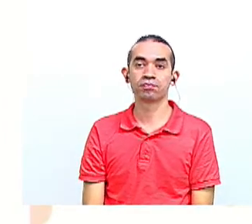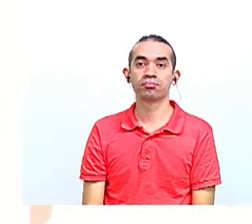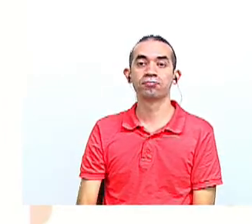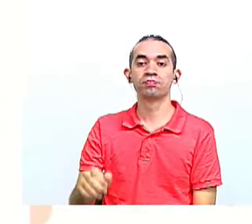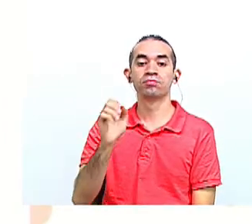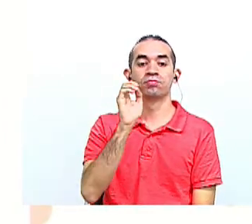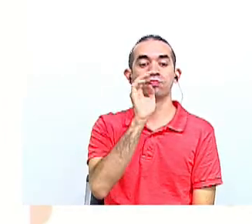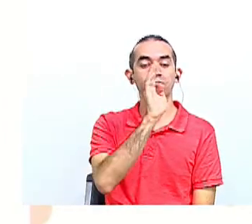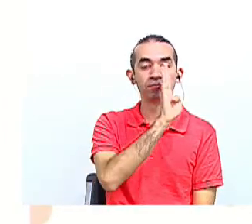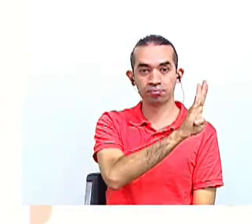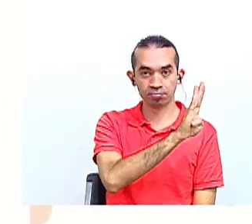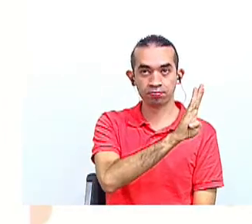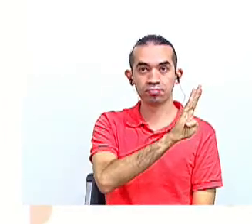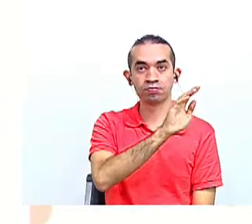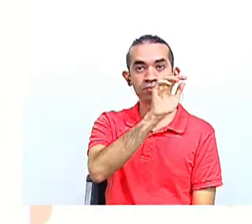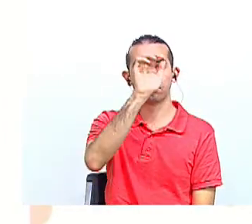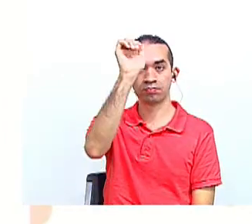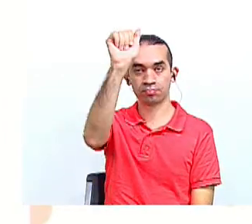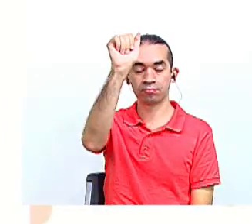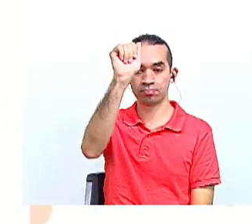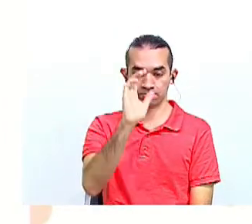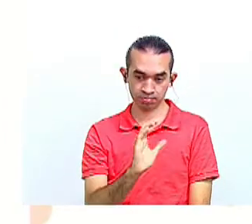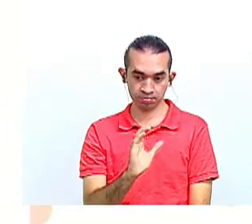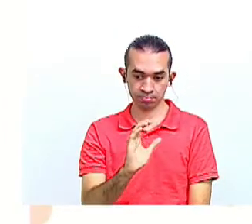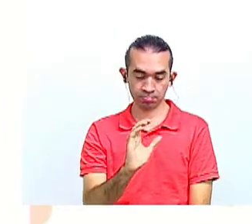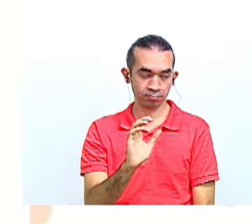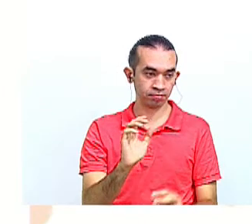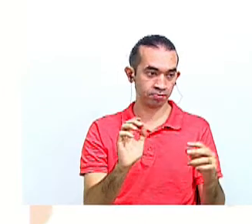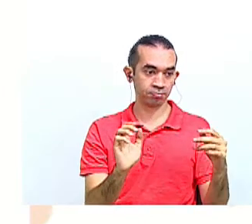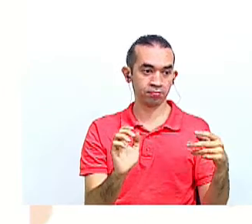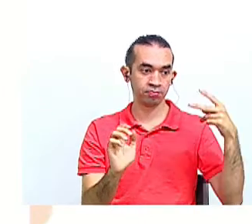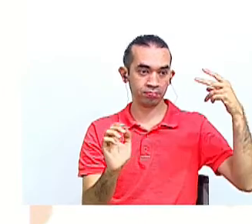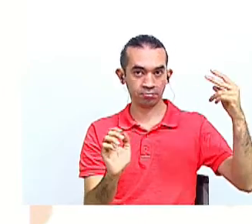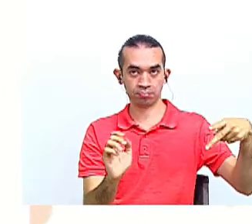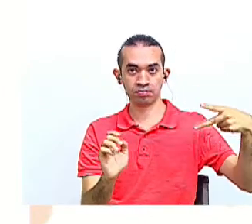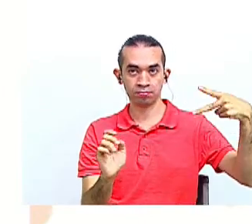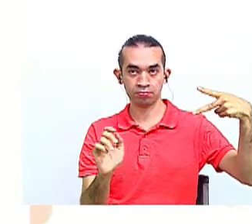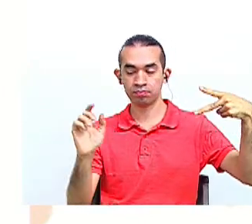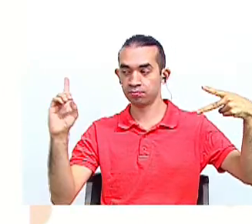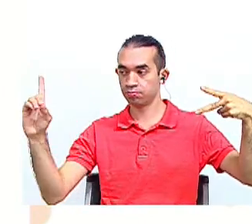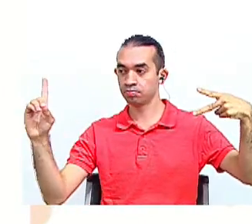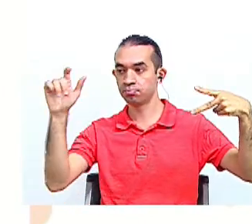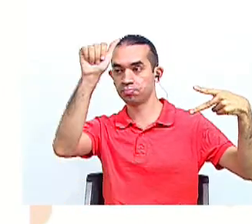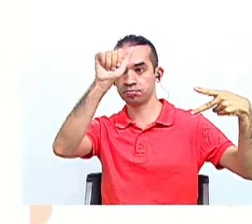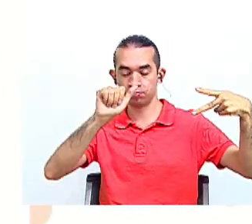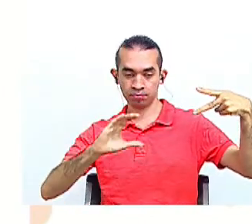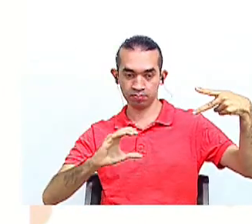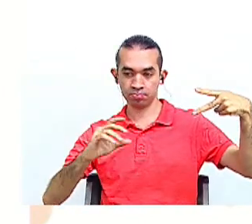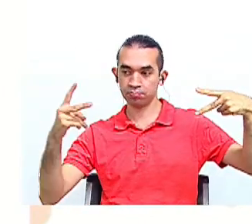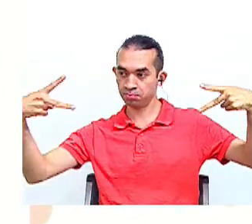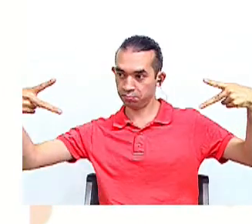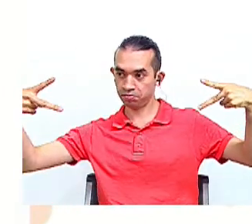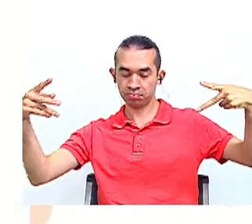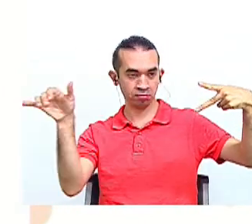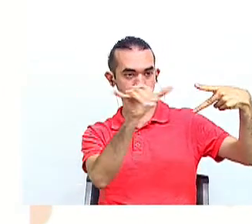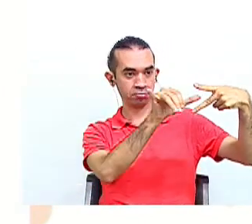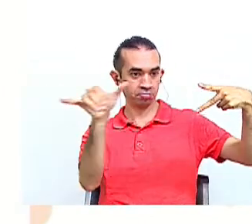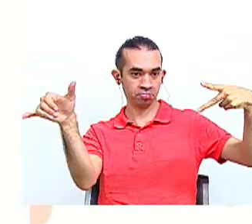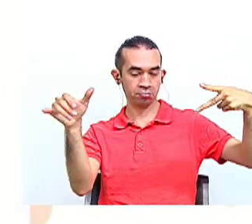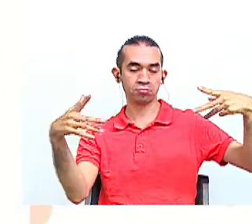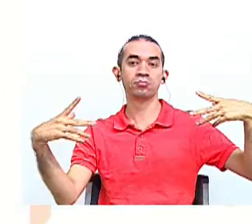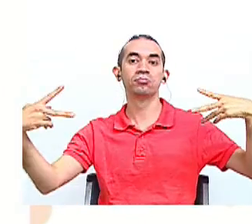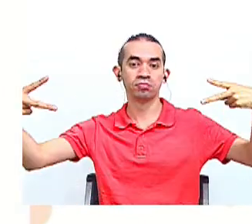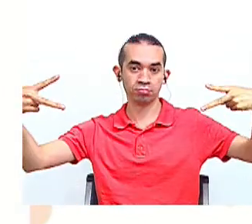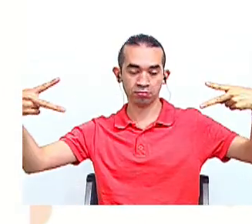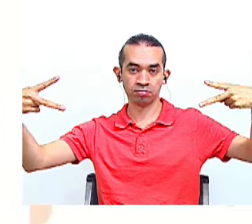BAC es congruente con el ángulo DAC y si el